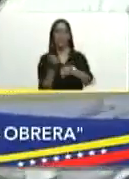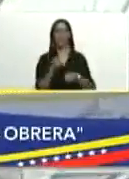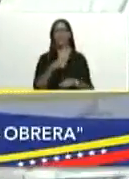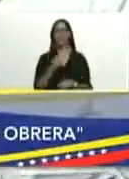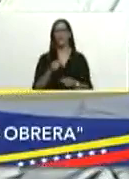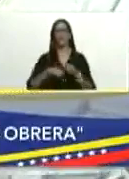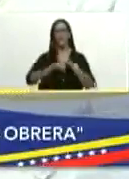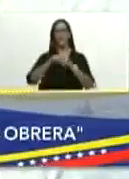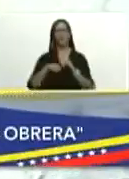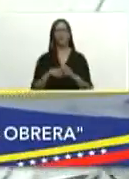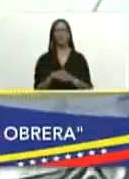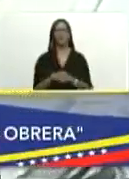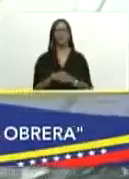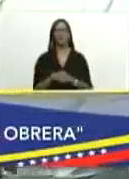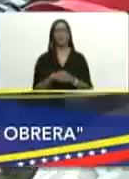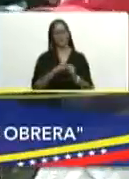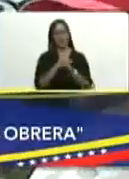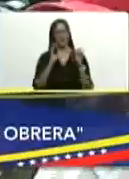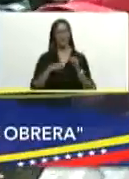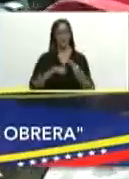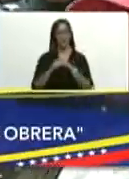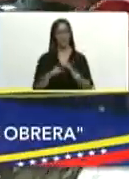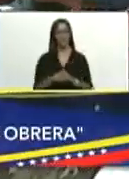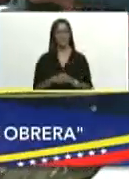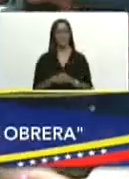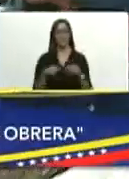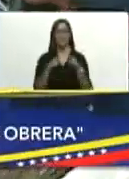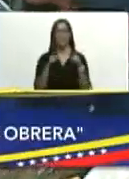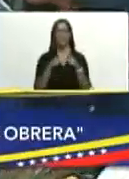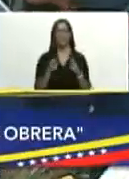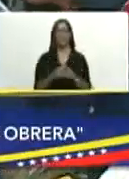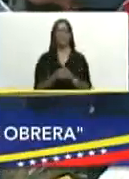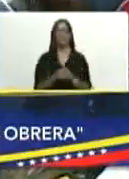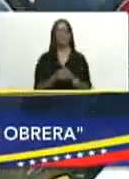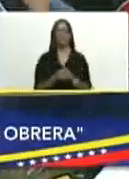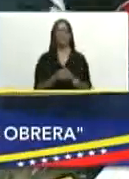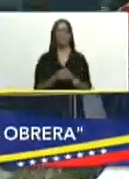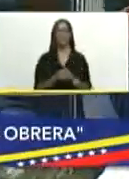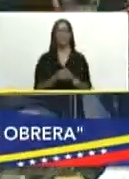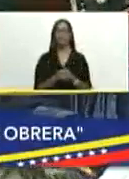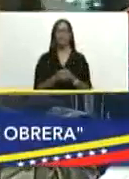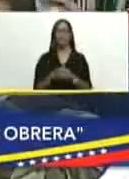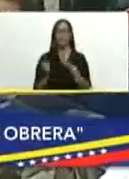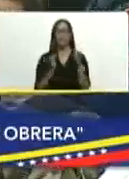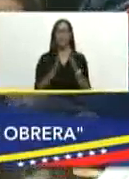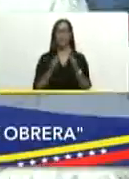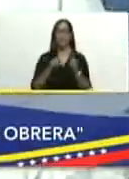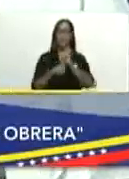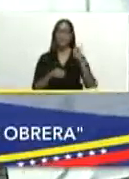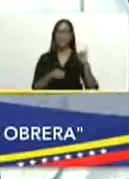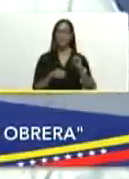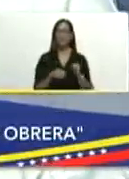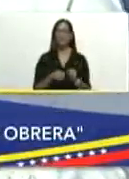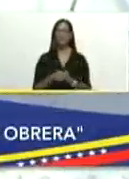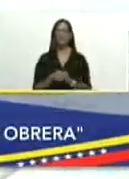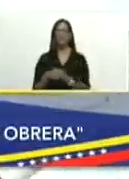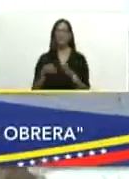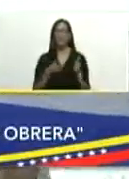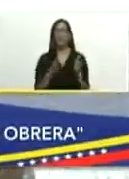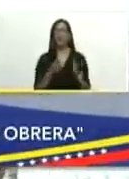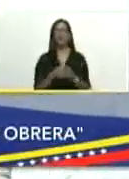fútbol fútbol claro qué parte del equipo forma parte general izquierdo lateral izquierdo y qué tal juega Ahí vamos